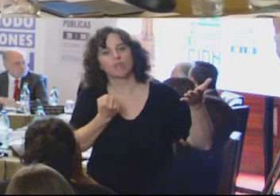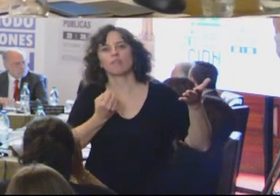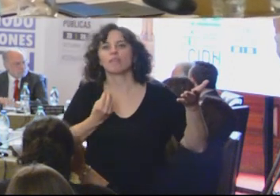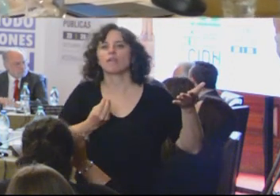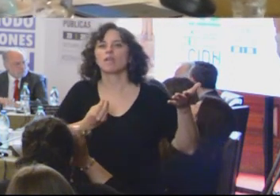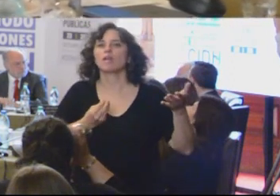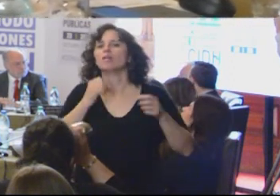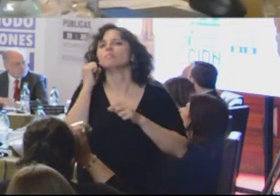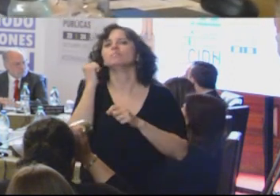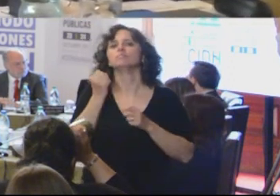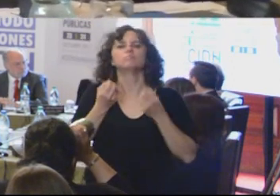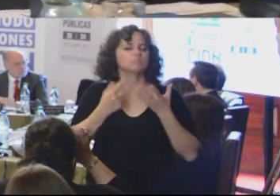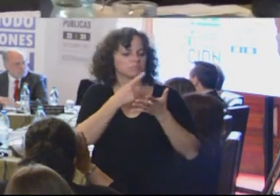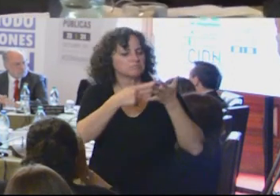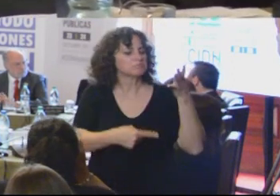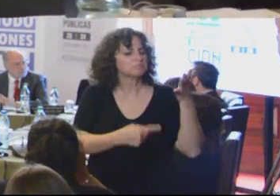la importancia